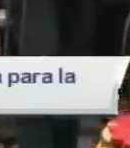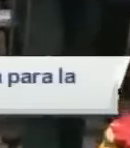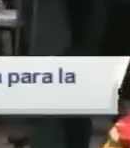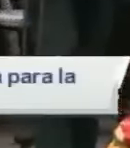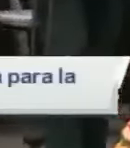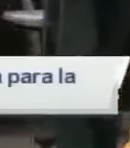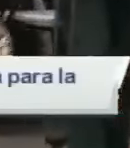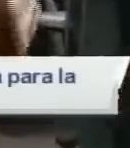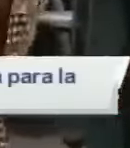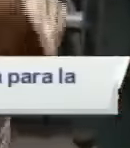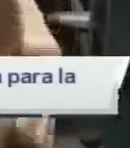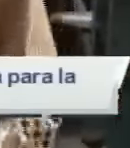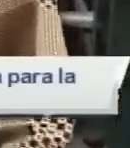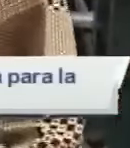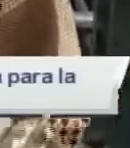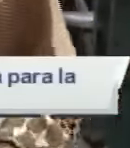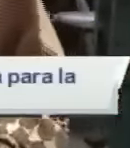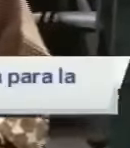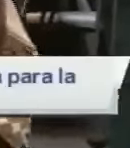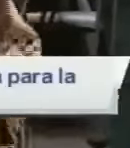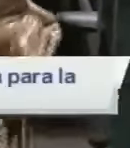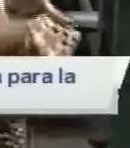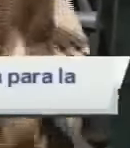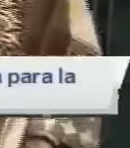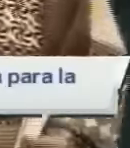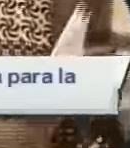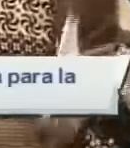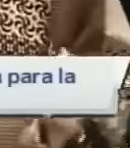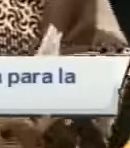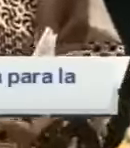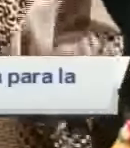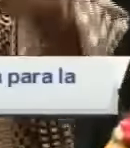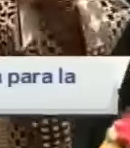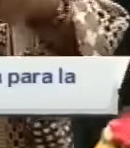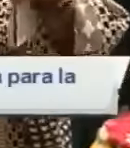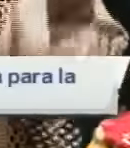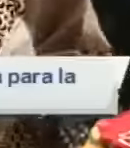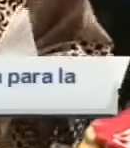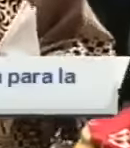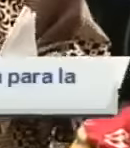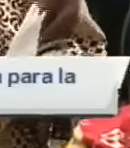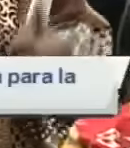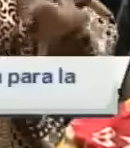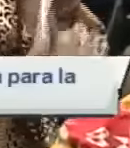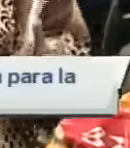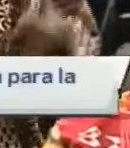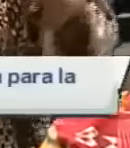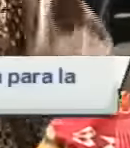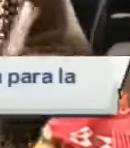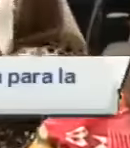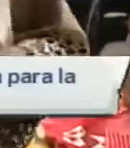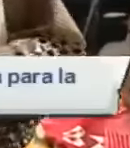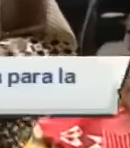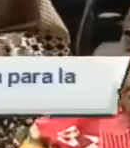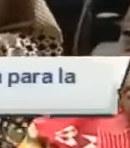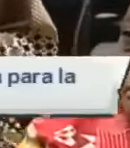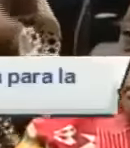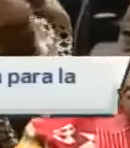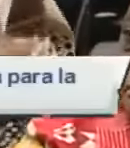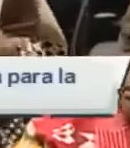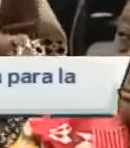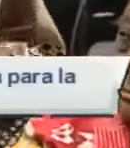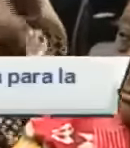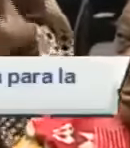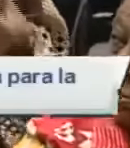razones jurídicas que nos motivan a nosotros en la defensa de la Guayana Esequiba. Para los pueblos originarios,